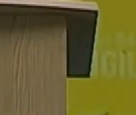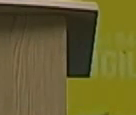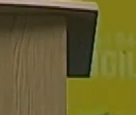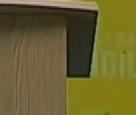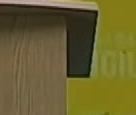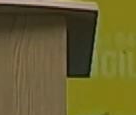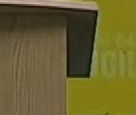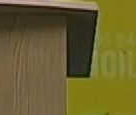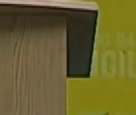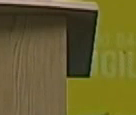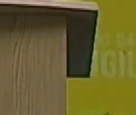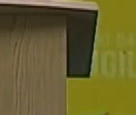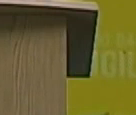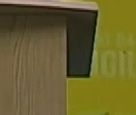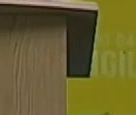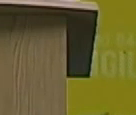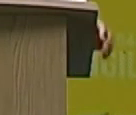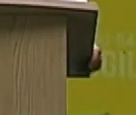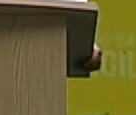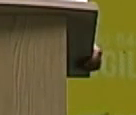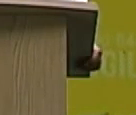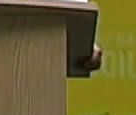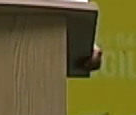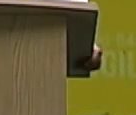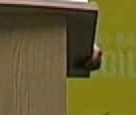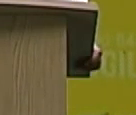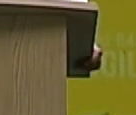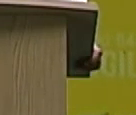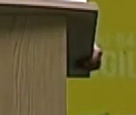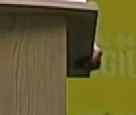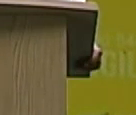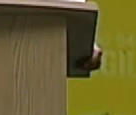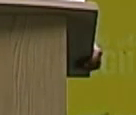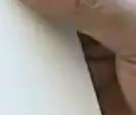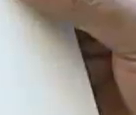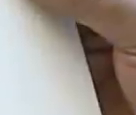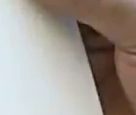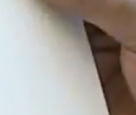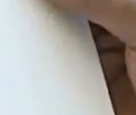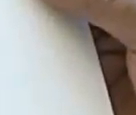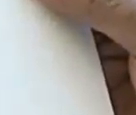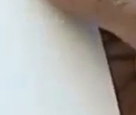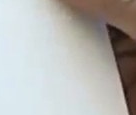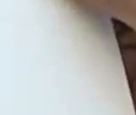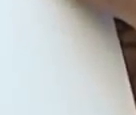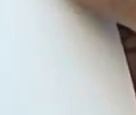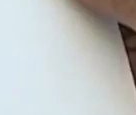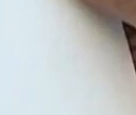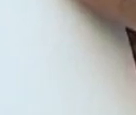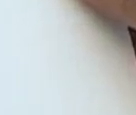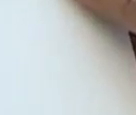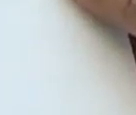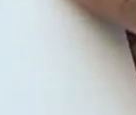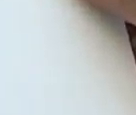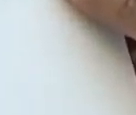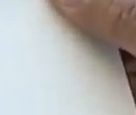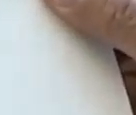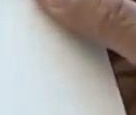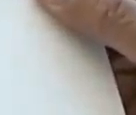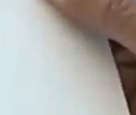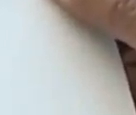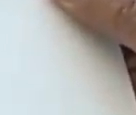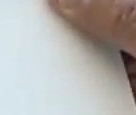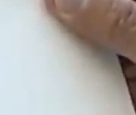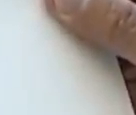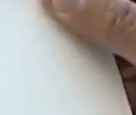de 25 con casos de transmisión comunitaria vamos a conversar acerca del